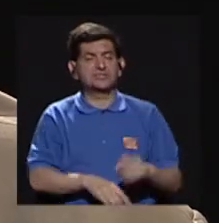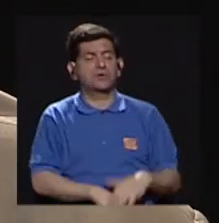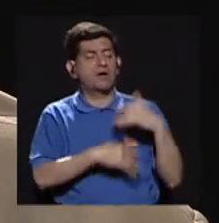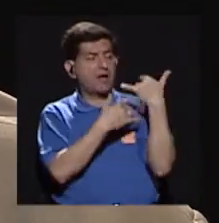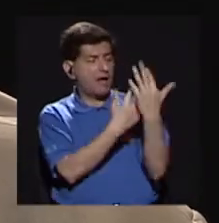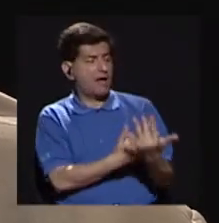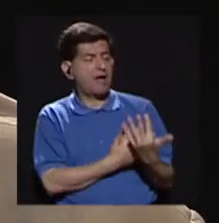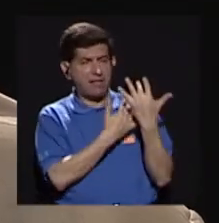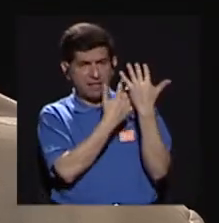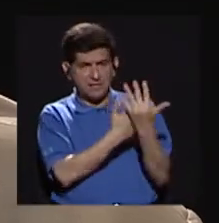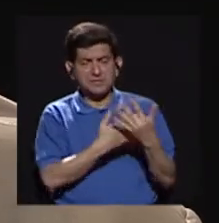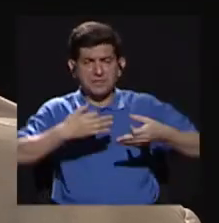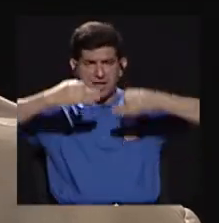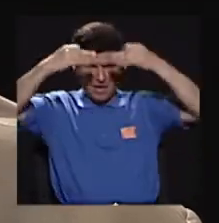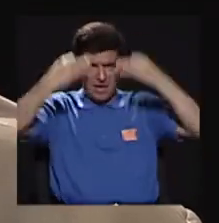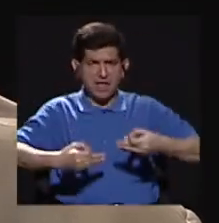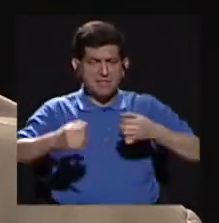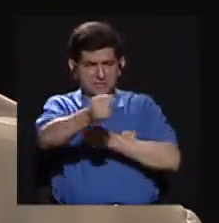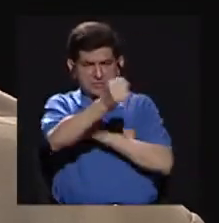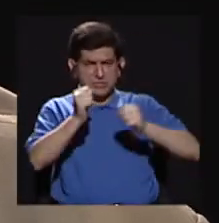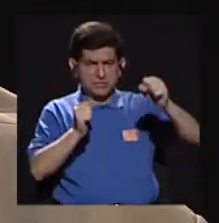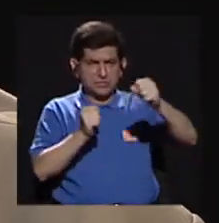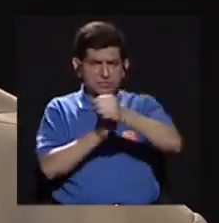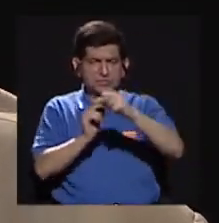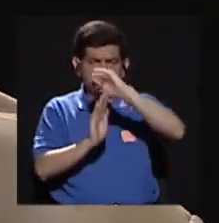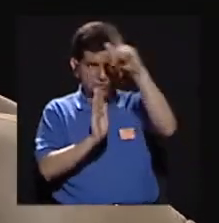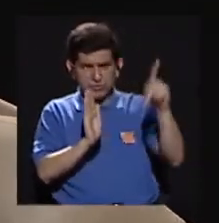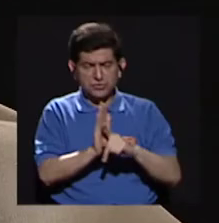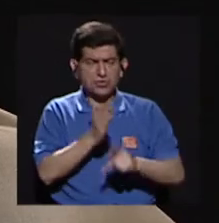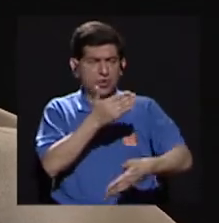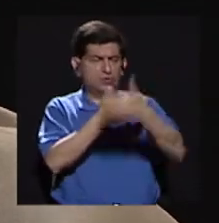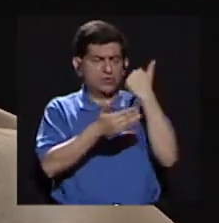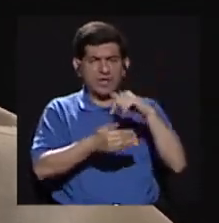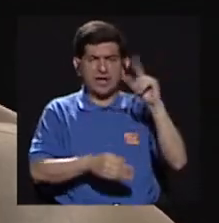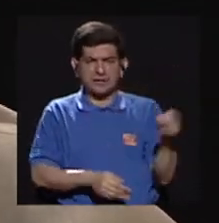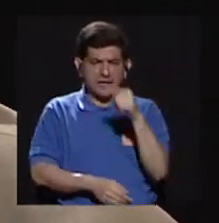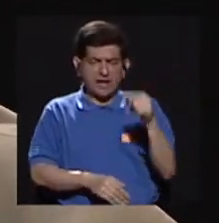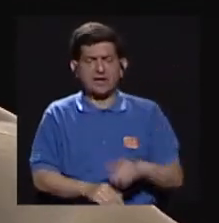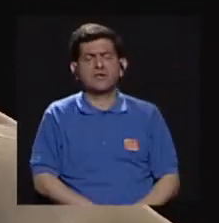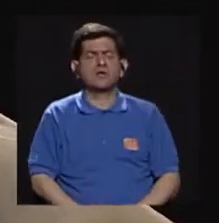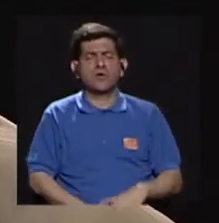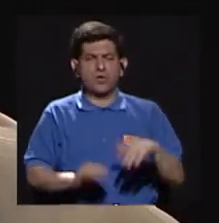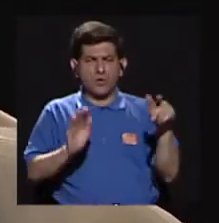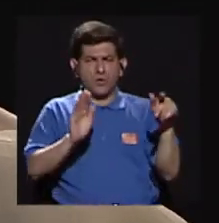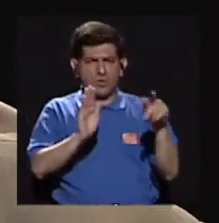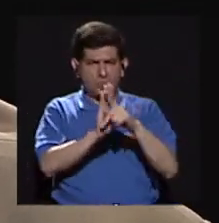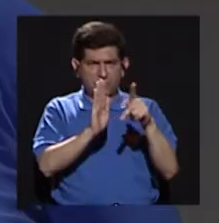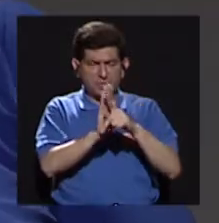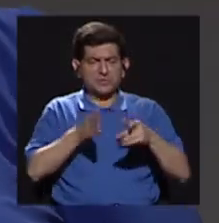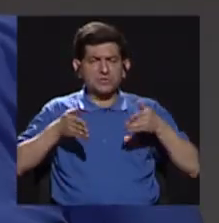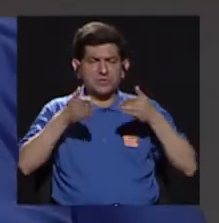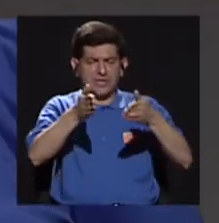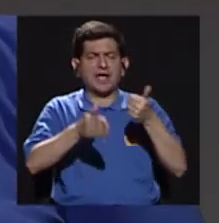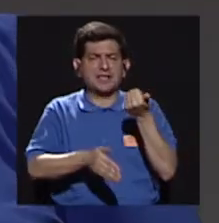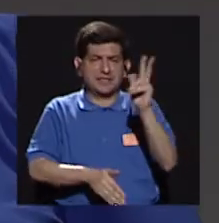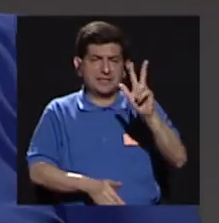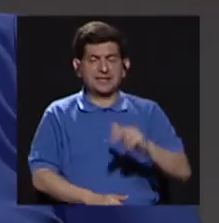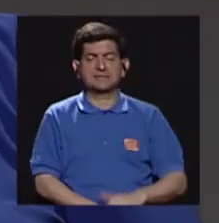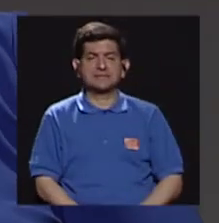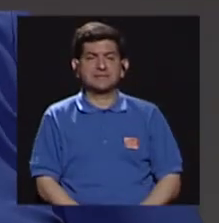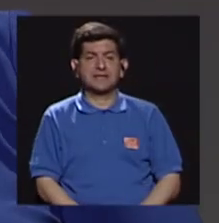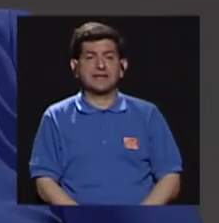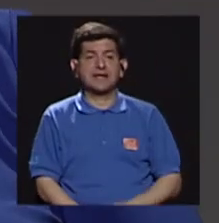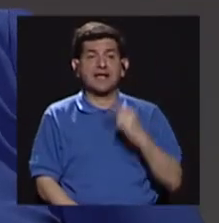una decisión de la sala constitucional acerca del anterior levantamiento del veto en el caso de la calle 13 sí bueno precisamente